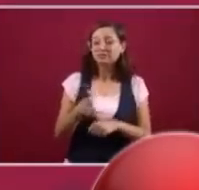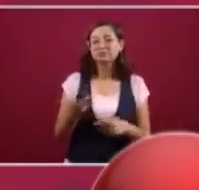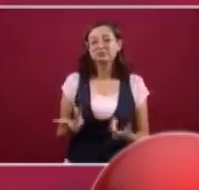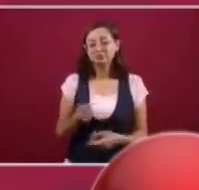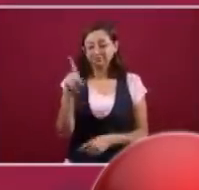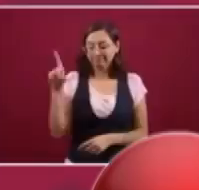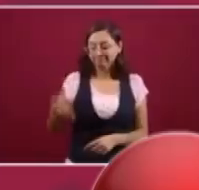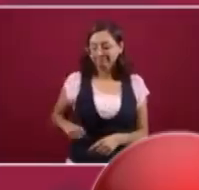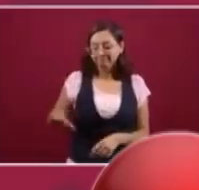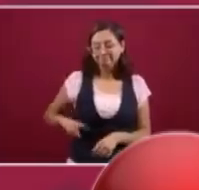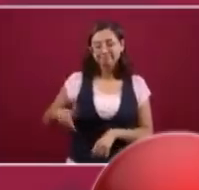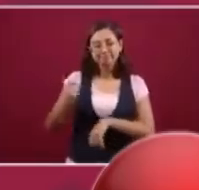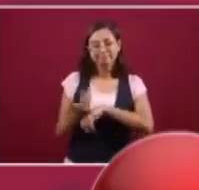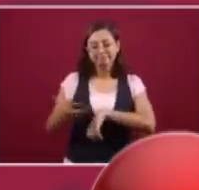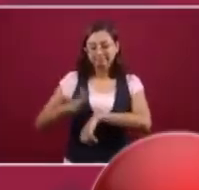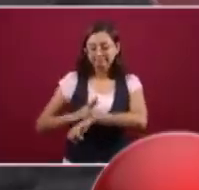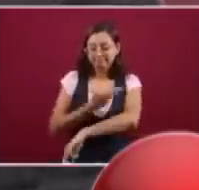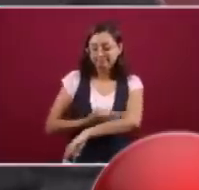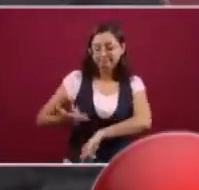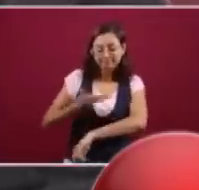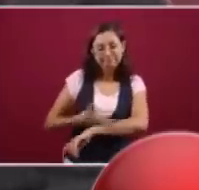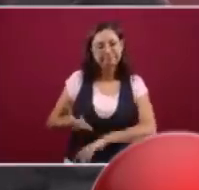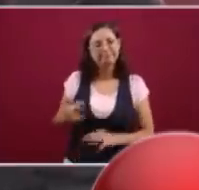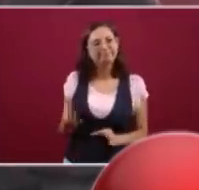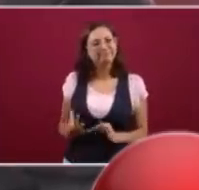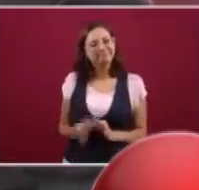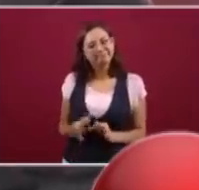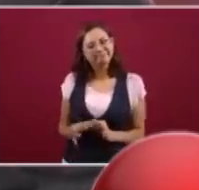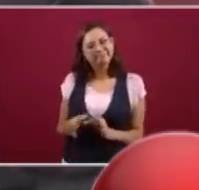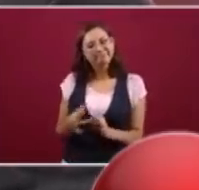eficiente y honesta, porque eso